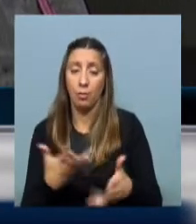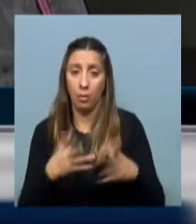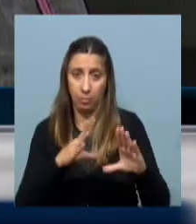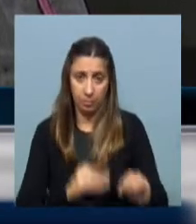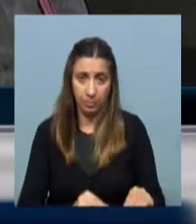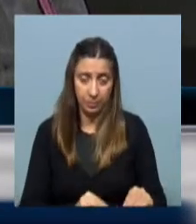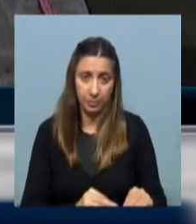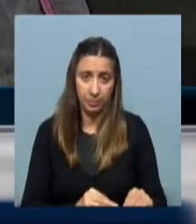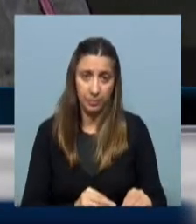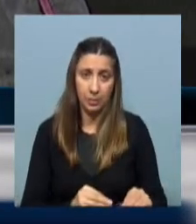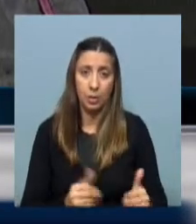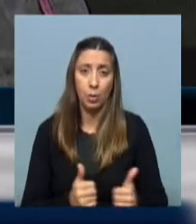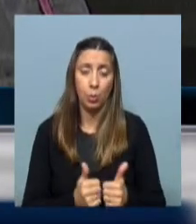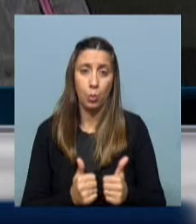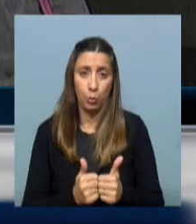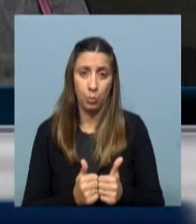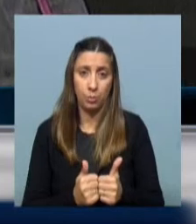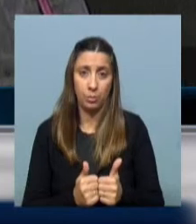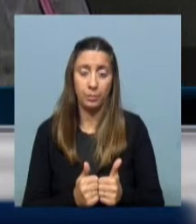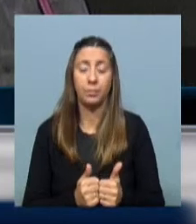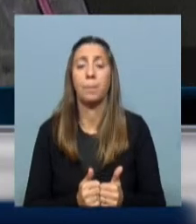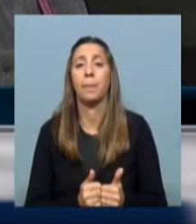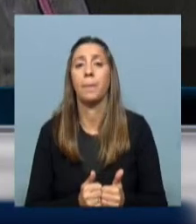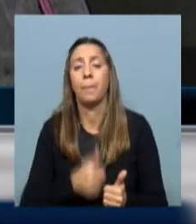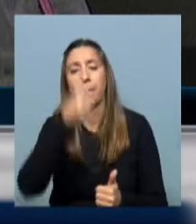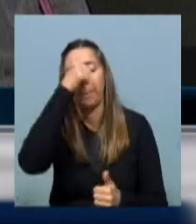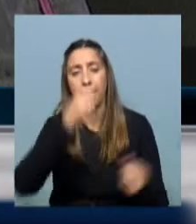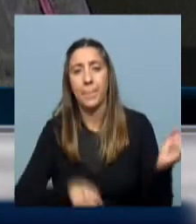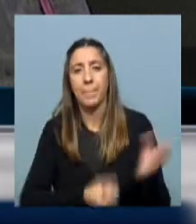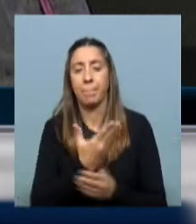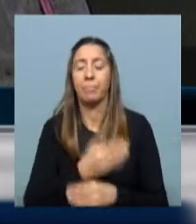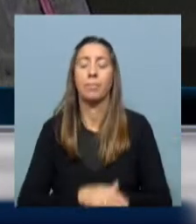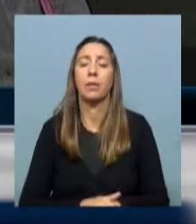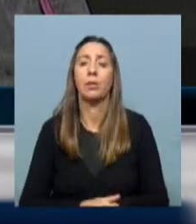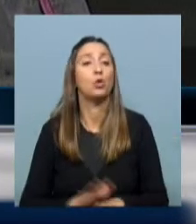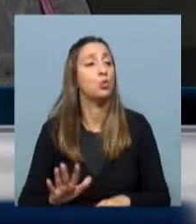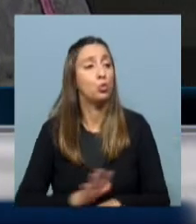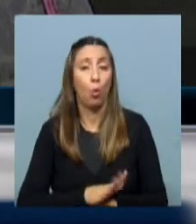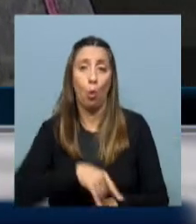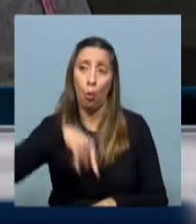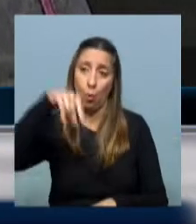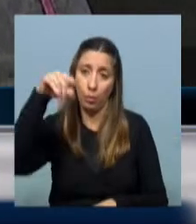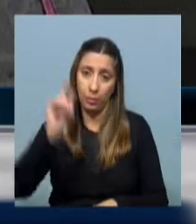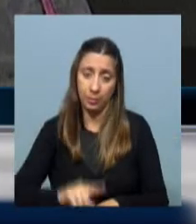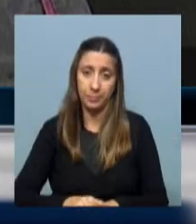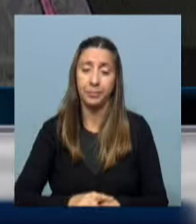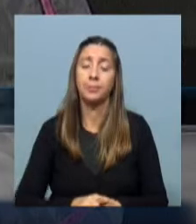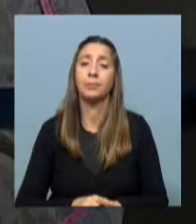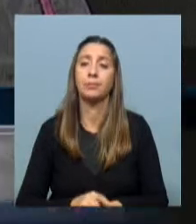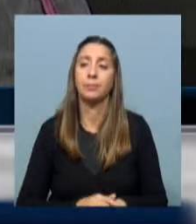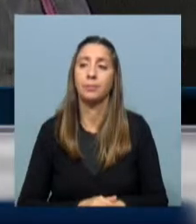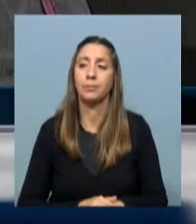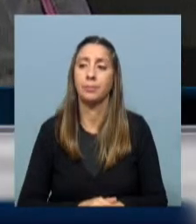incendio forestal, se hace una guardia de ceniza como la que se hizo el domingo a la mañana. El domingo a la mañana estuvieron todo el día, en realidad, el domingo en todo el